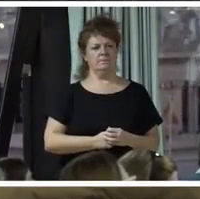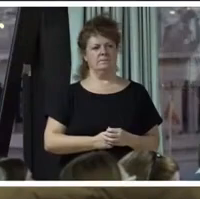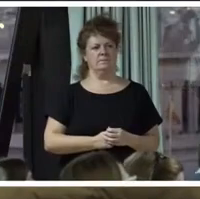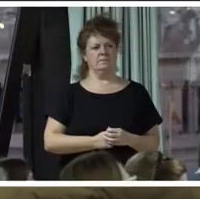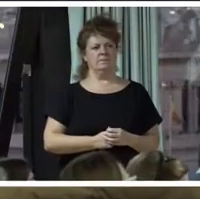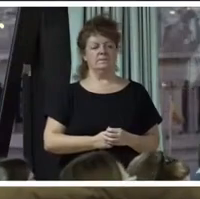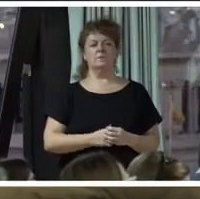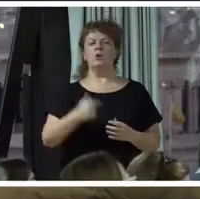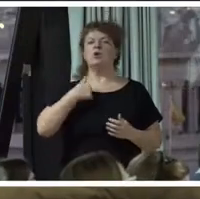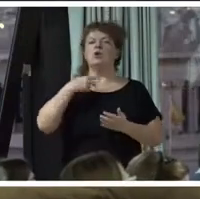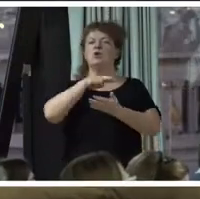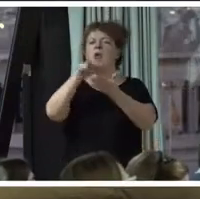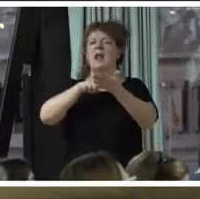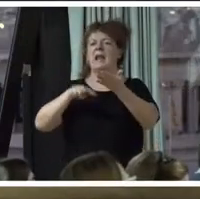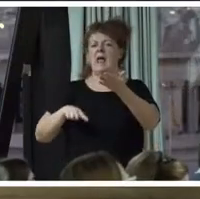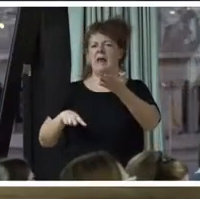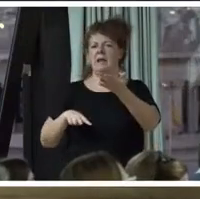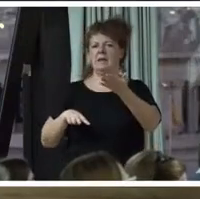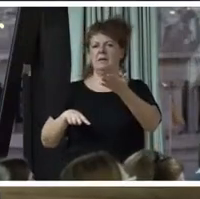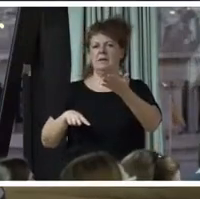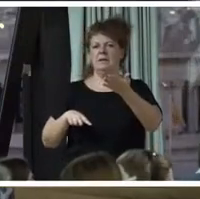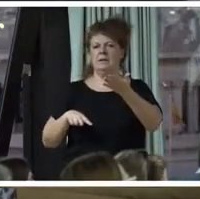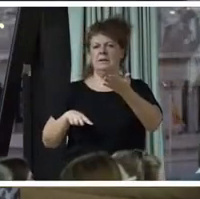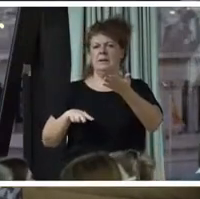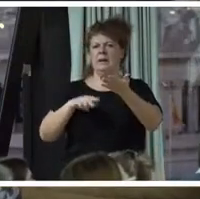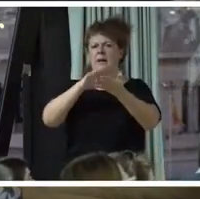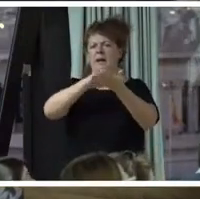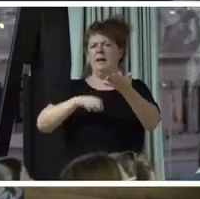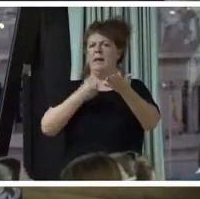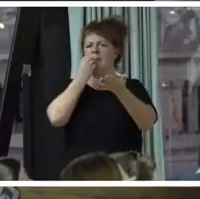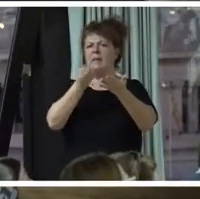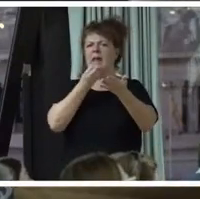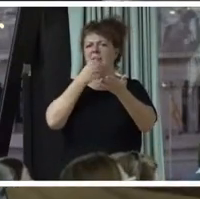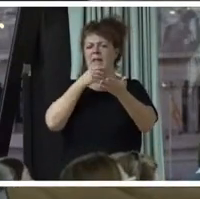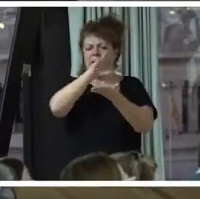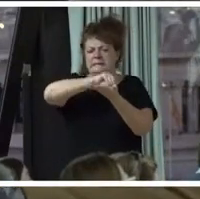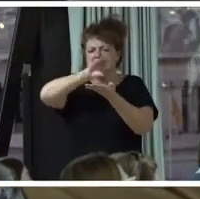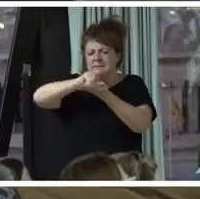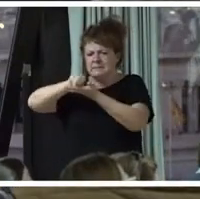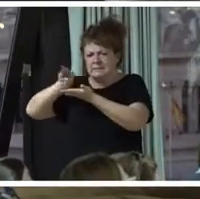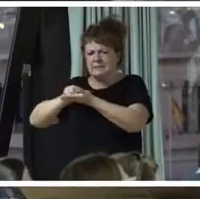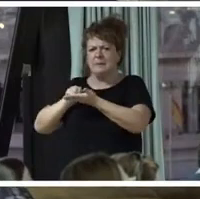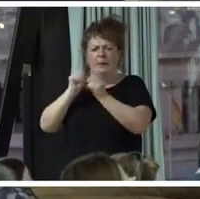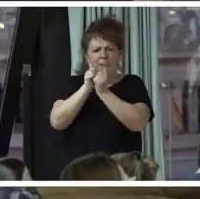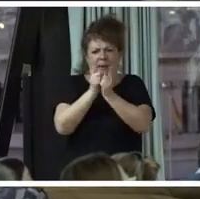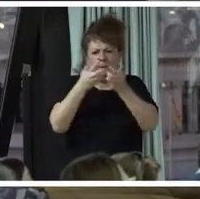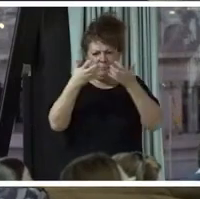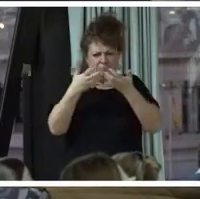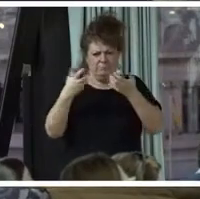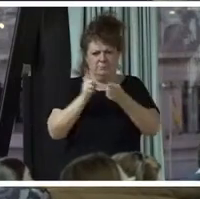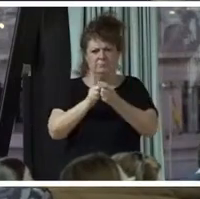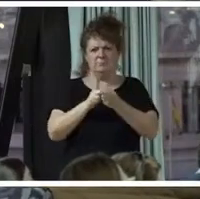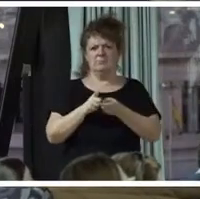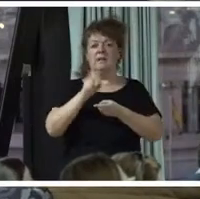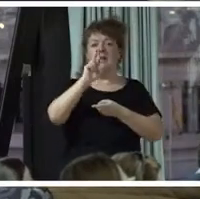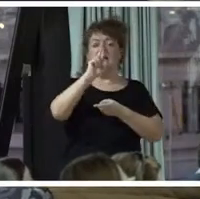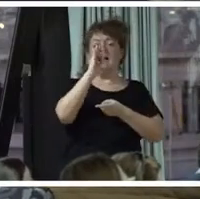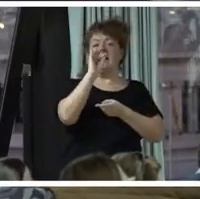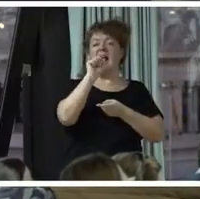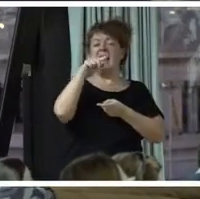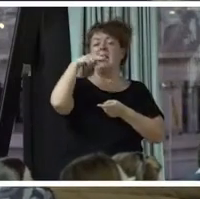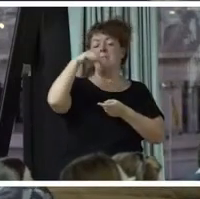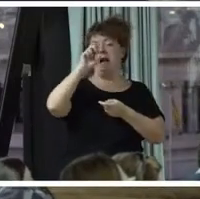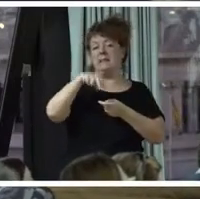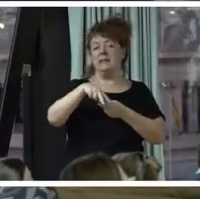quería empezar leyendo unas pequeñas declaraciones que he podido recopilar brevemente Raquel Mart